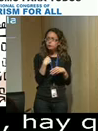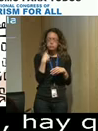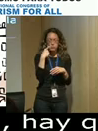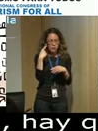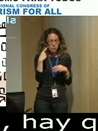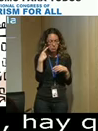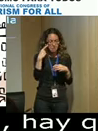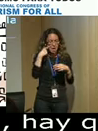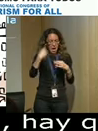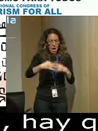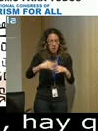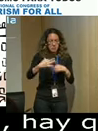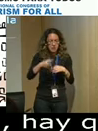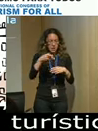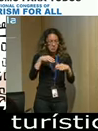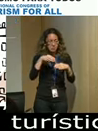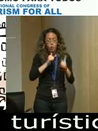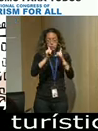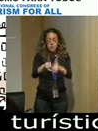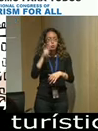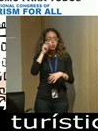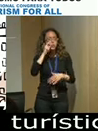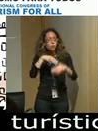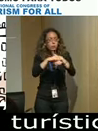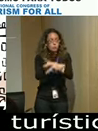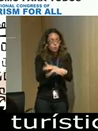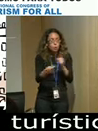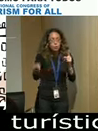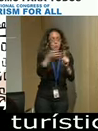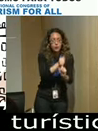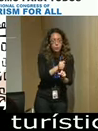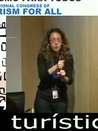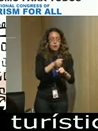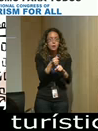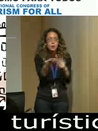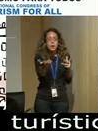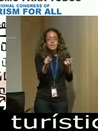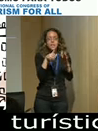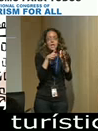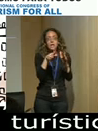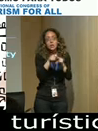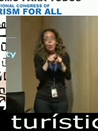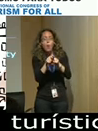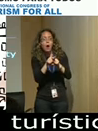conseguimos destinos turísticos accesibles, casi estamos haciendo municipios accesibles,